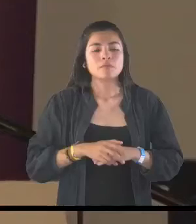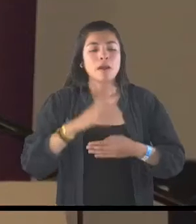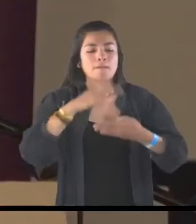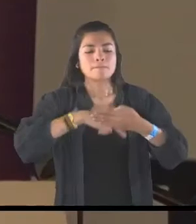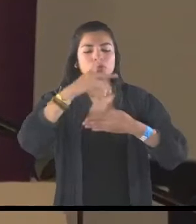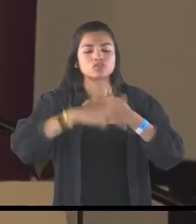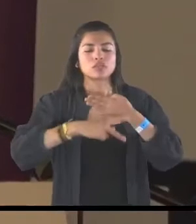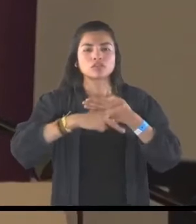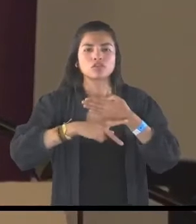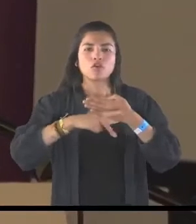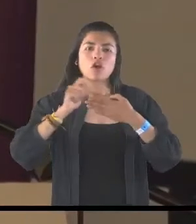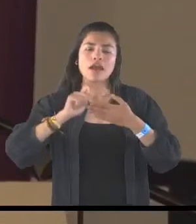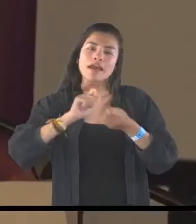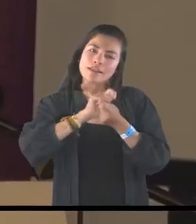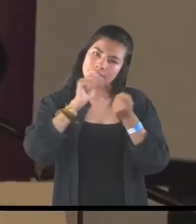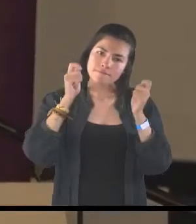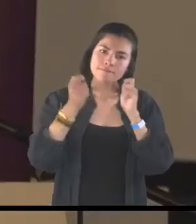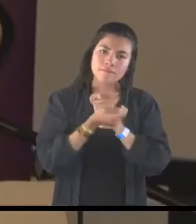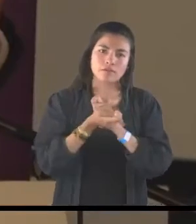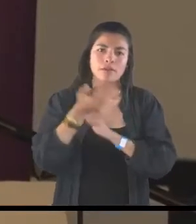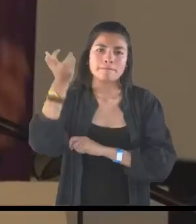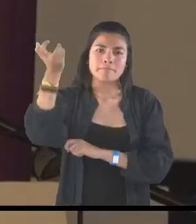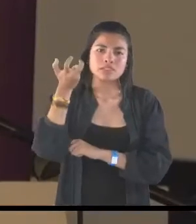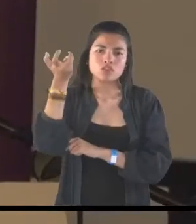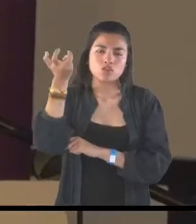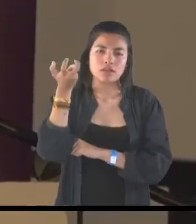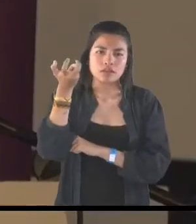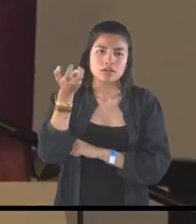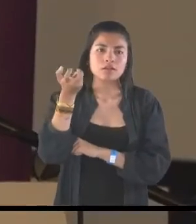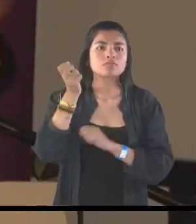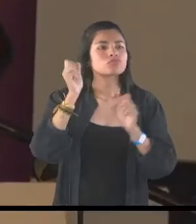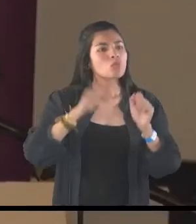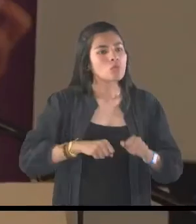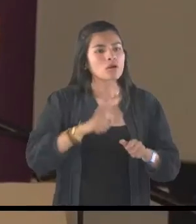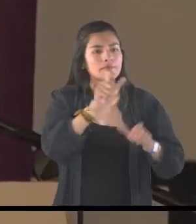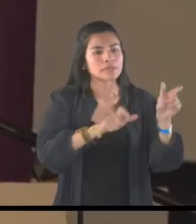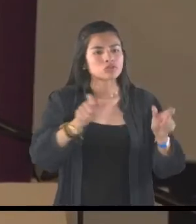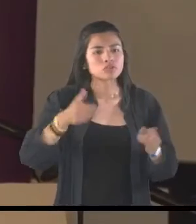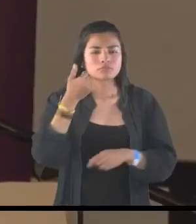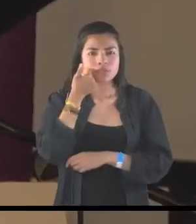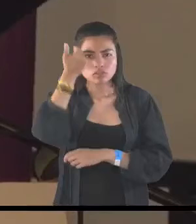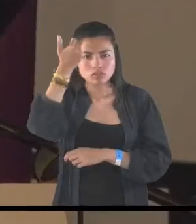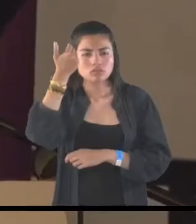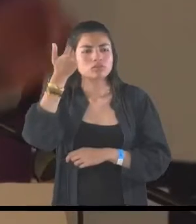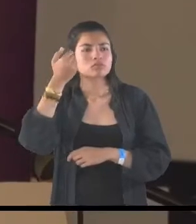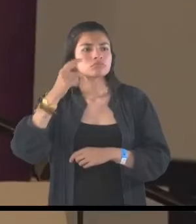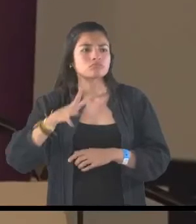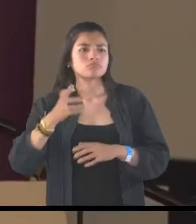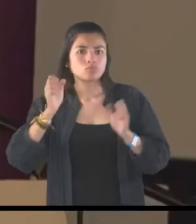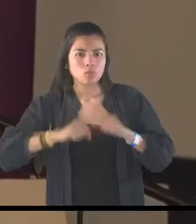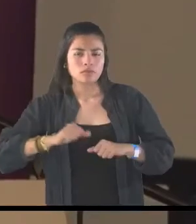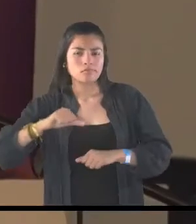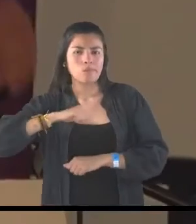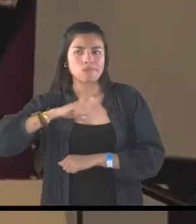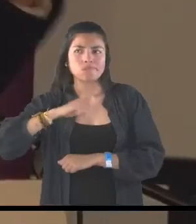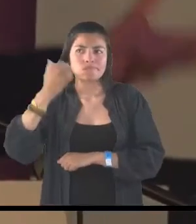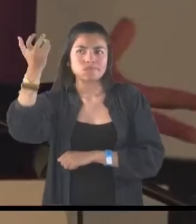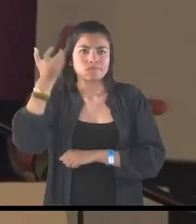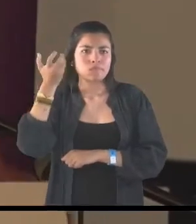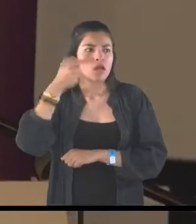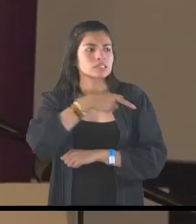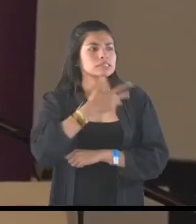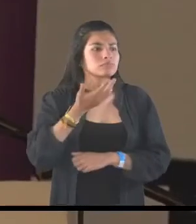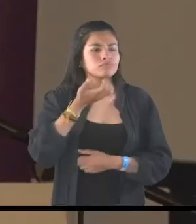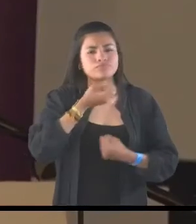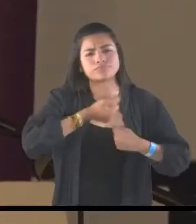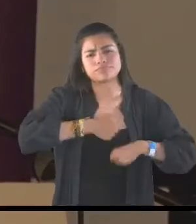reforma pensional que le permita a los adultos mayores tener una pensión después de sacrificar toda su vida por este país, a